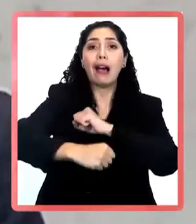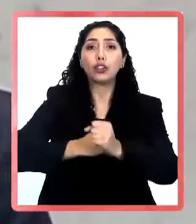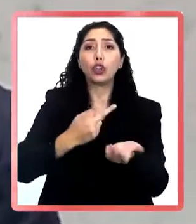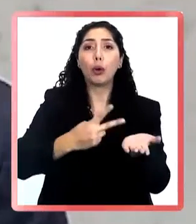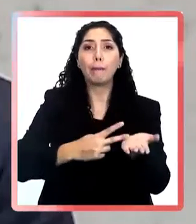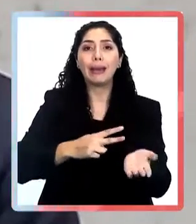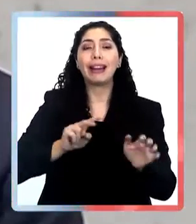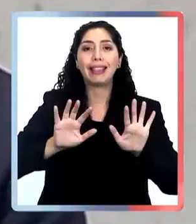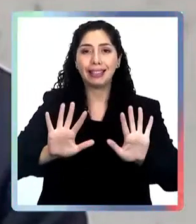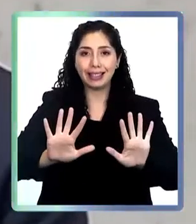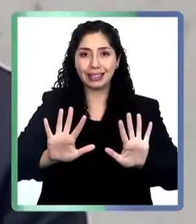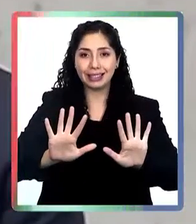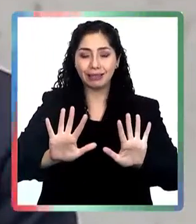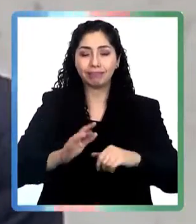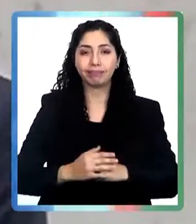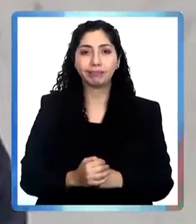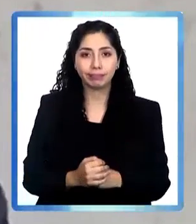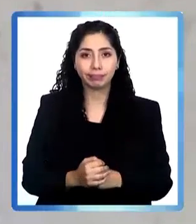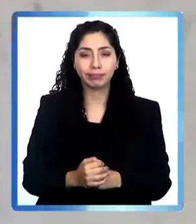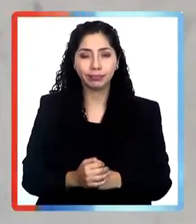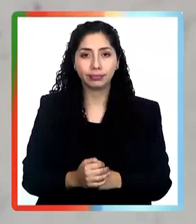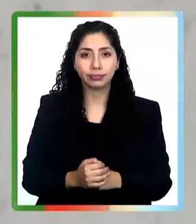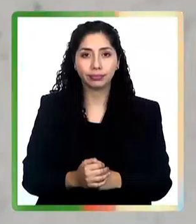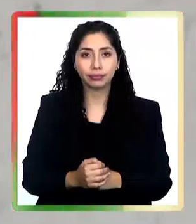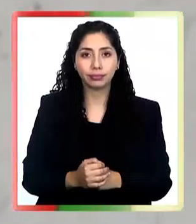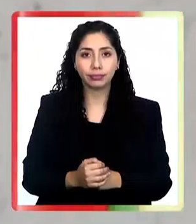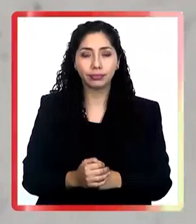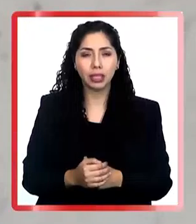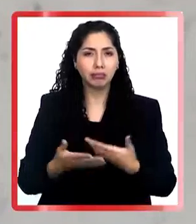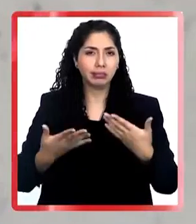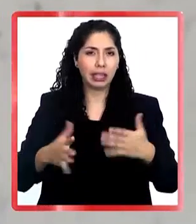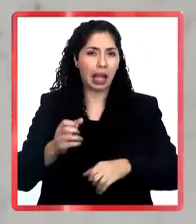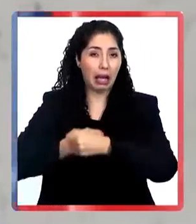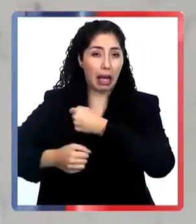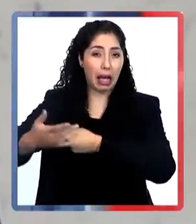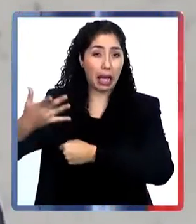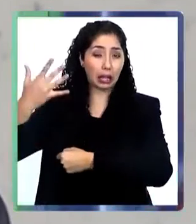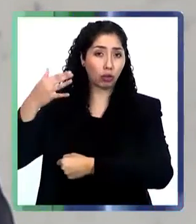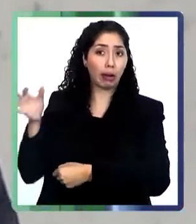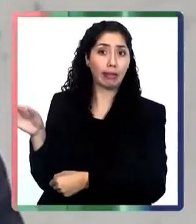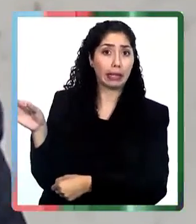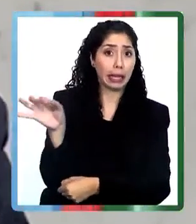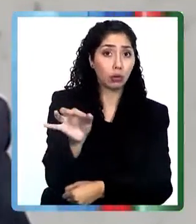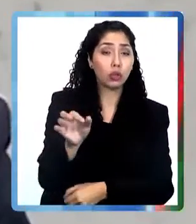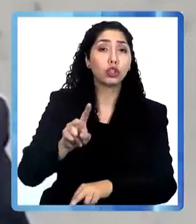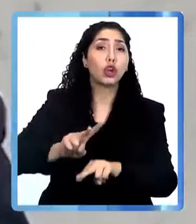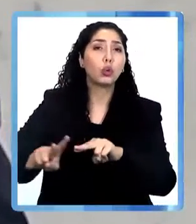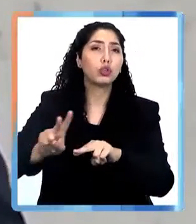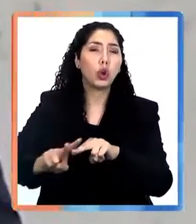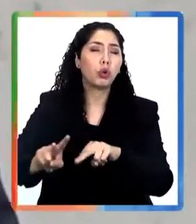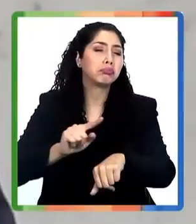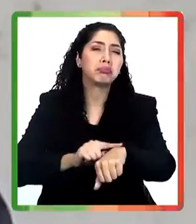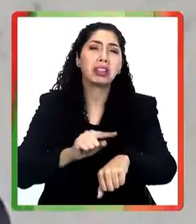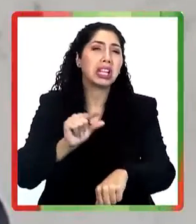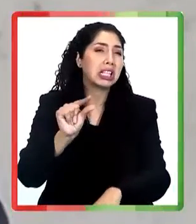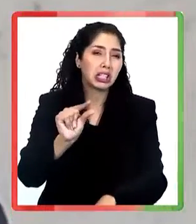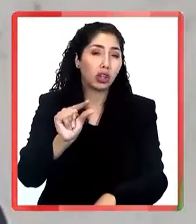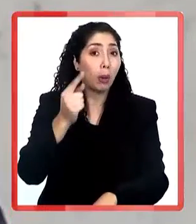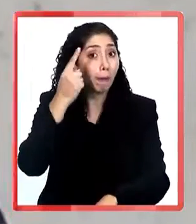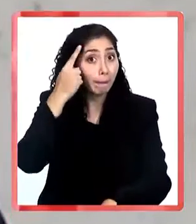2010 le habían dicho hace ya varios años que sería una solución transitoria